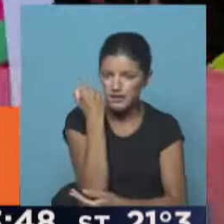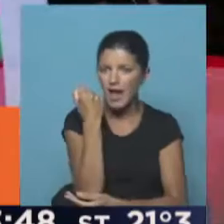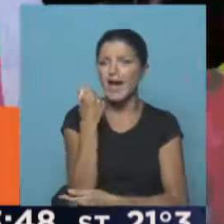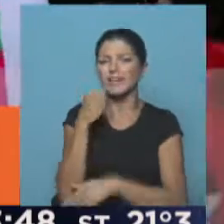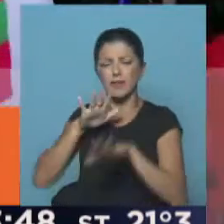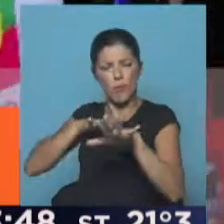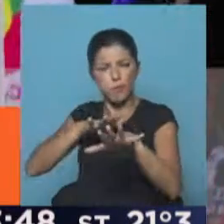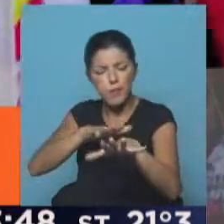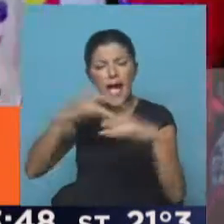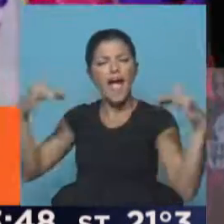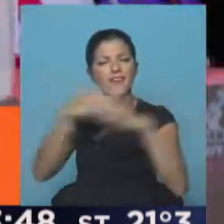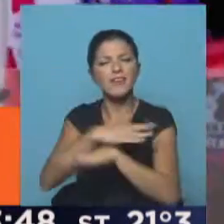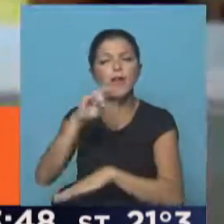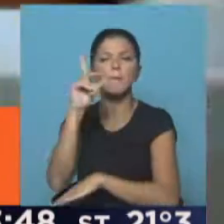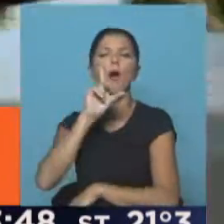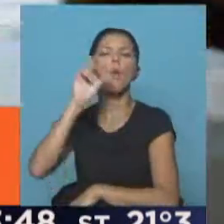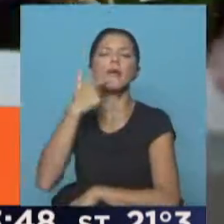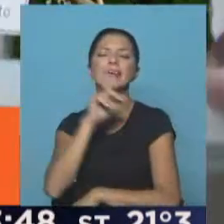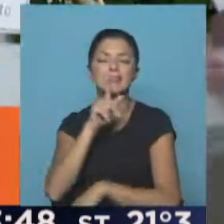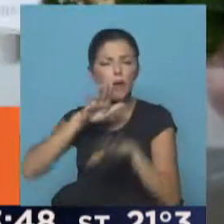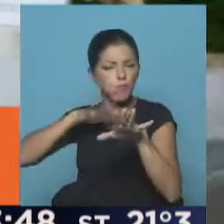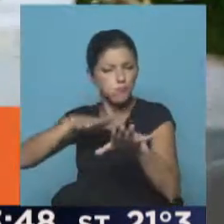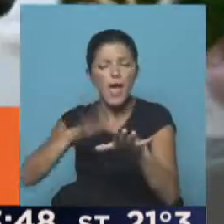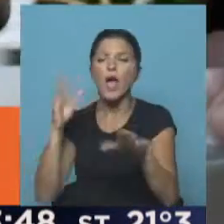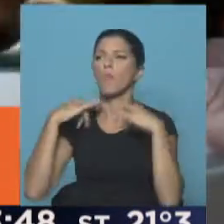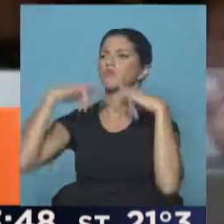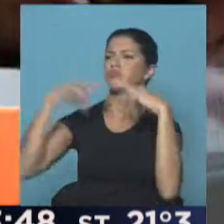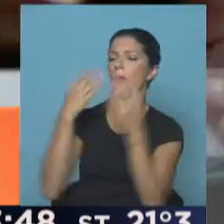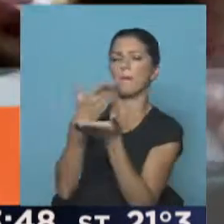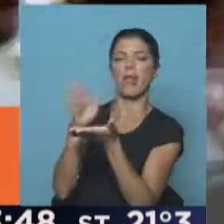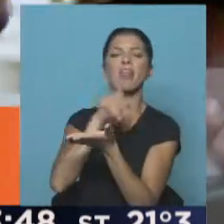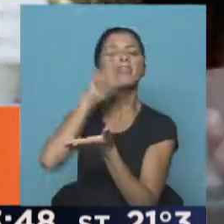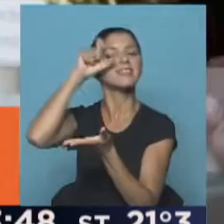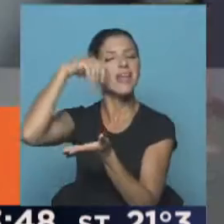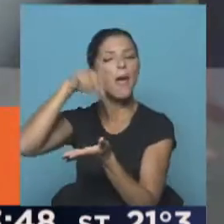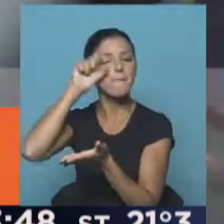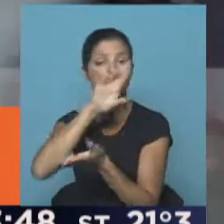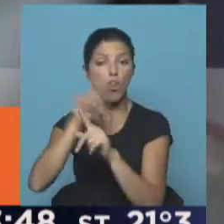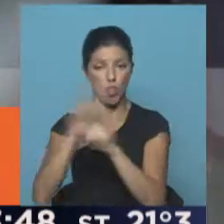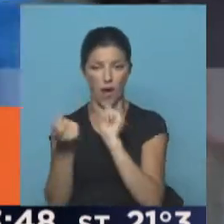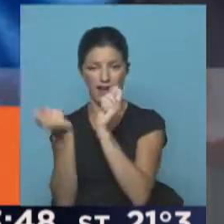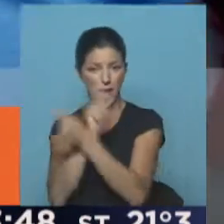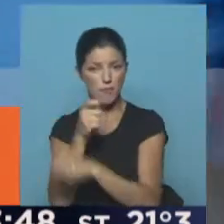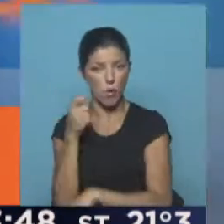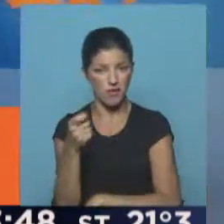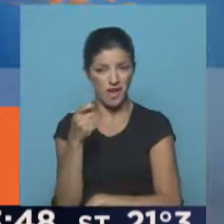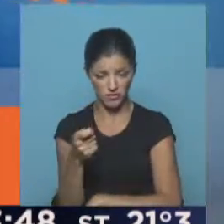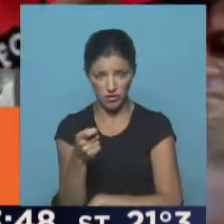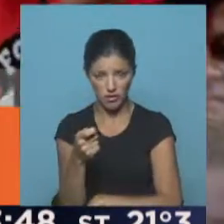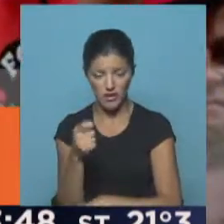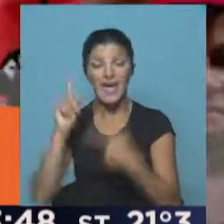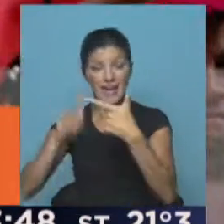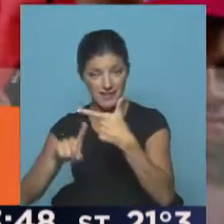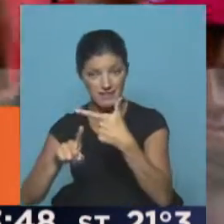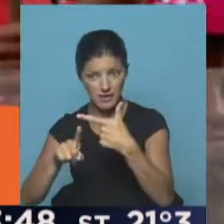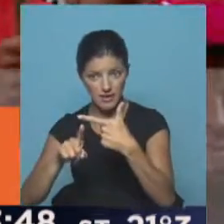de la céntrica Avenida Paulista al grito convocante de «Fuera Temer y no a la reforma de las jubilaciones», la principal consigna